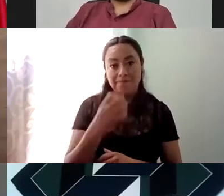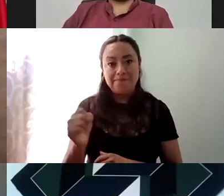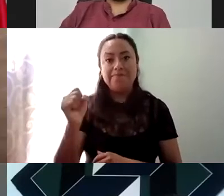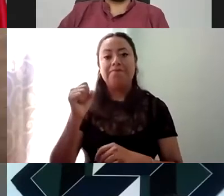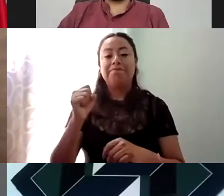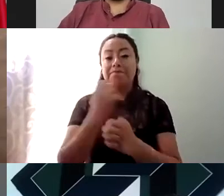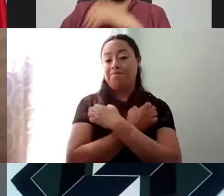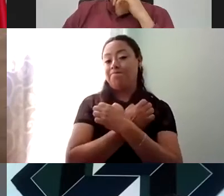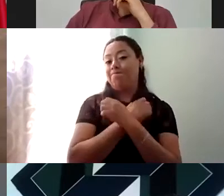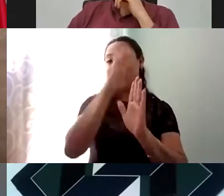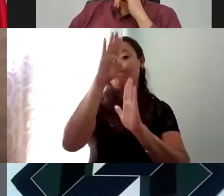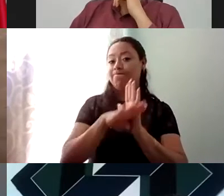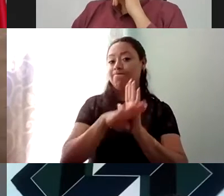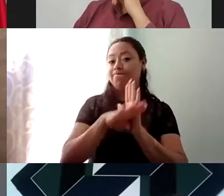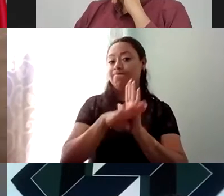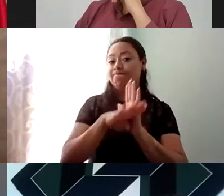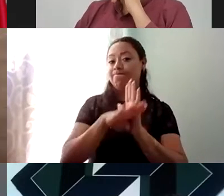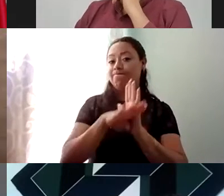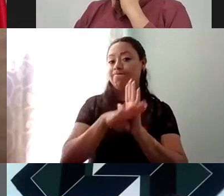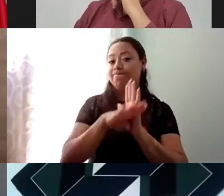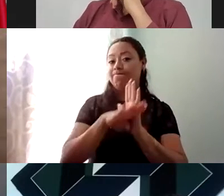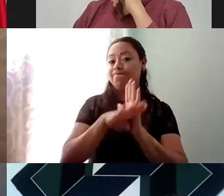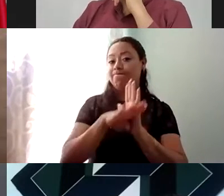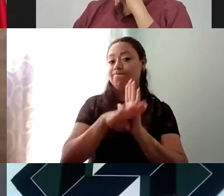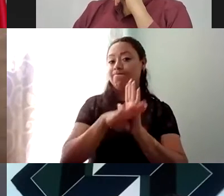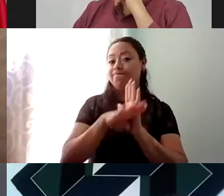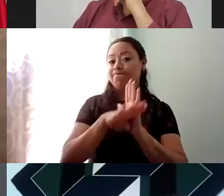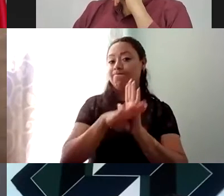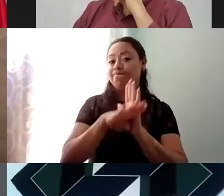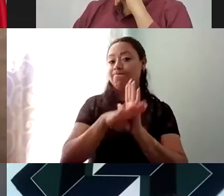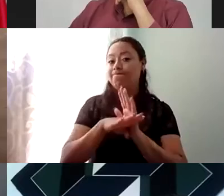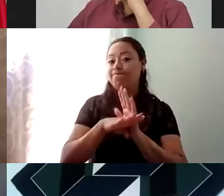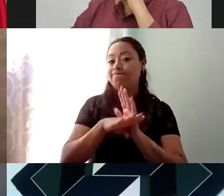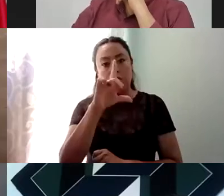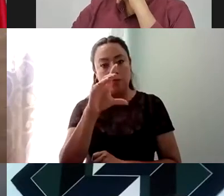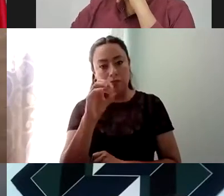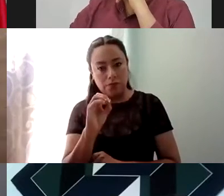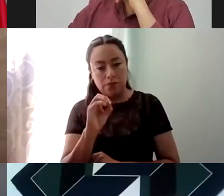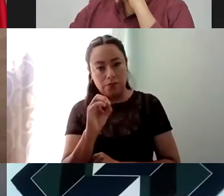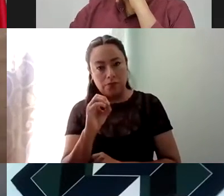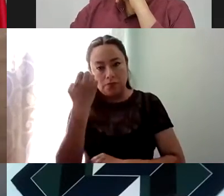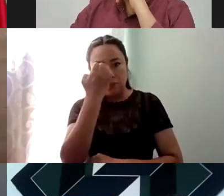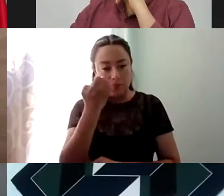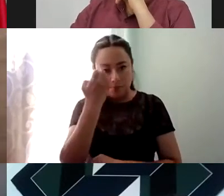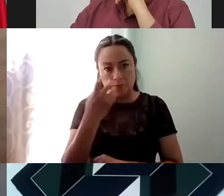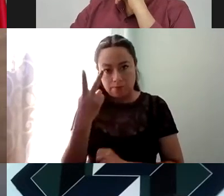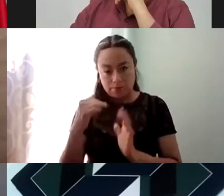que iniciar un ciclo escolar 2020-2021, ya con mejores programas, ya con